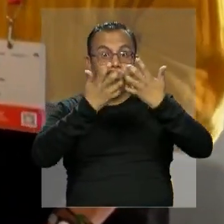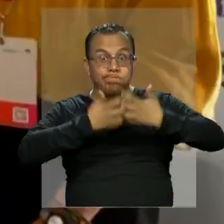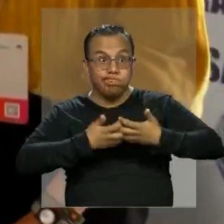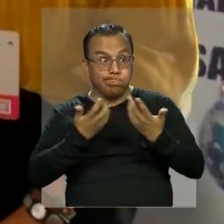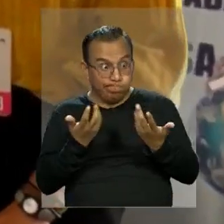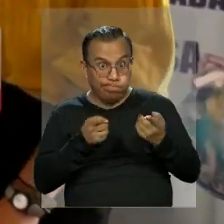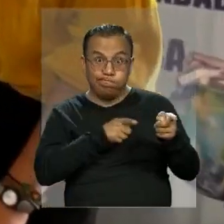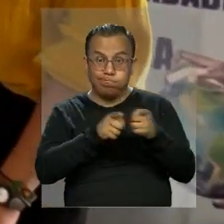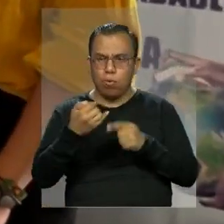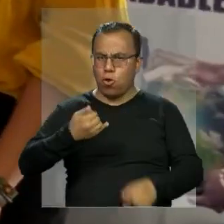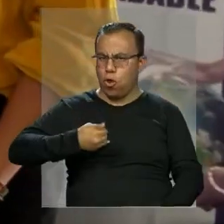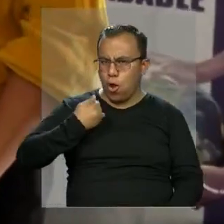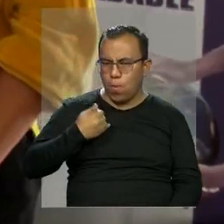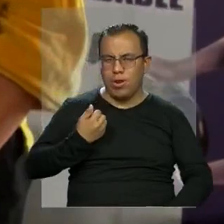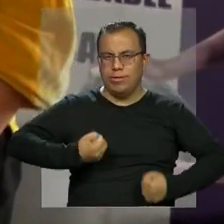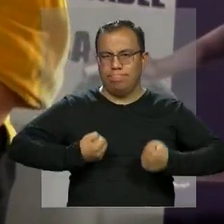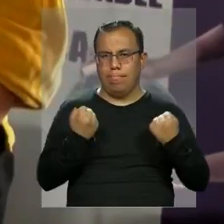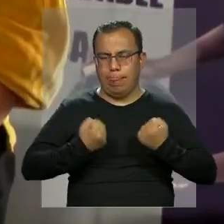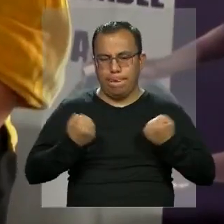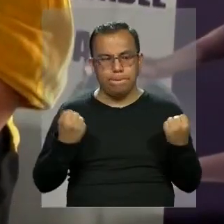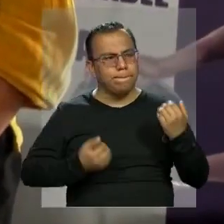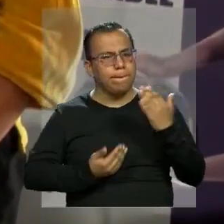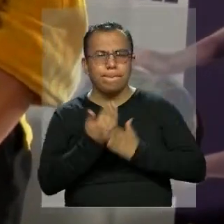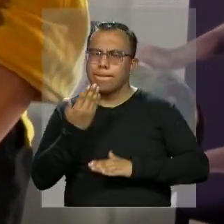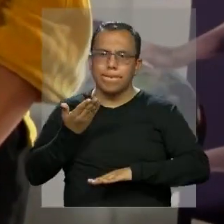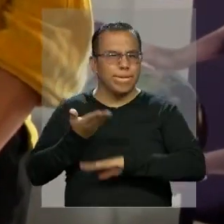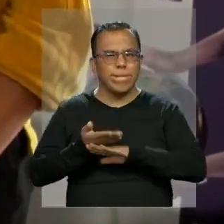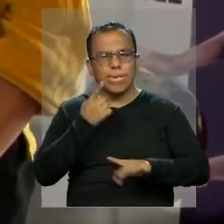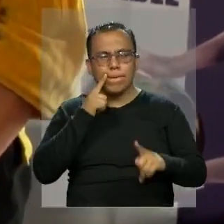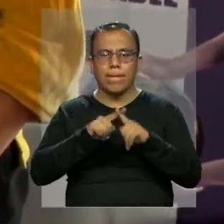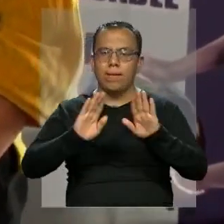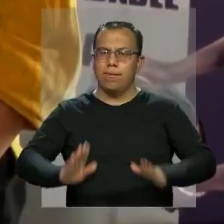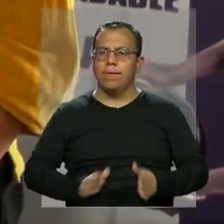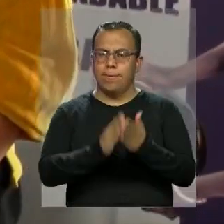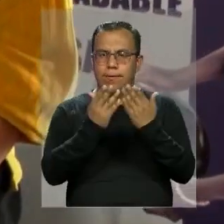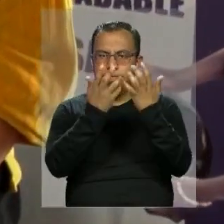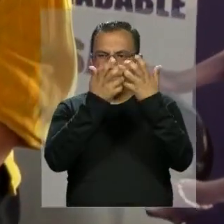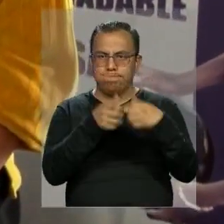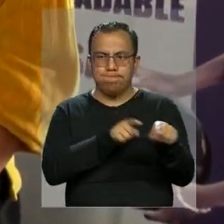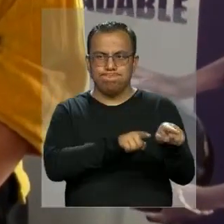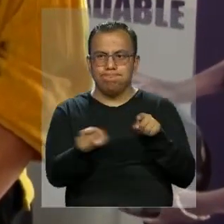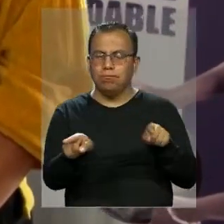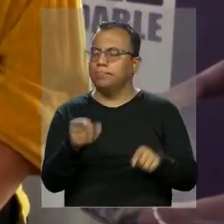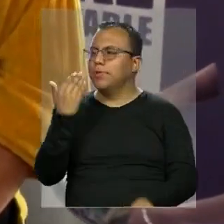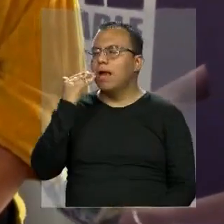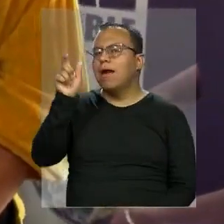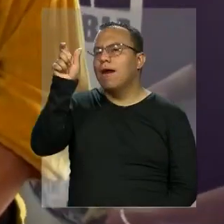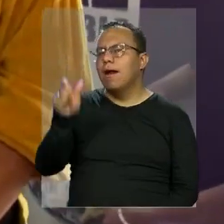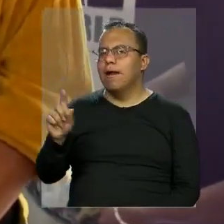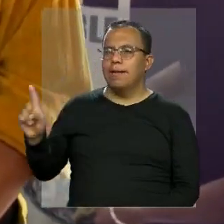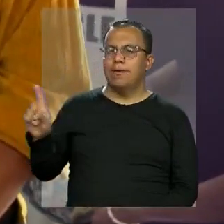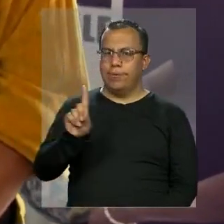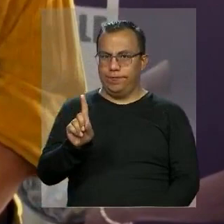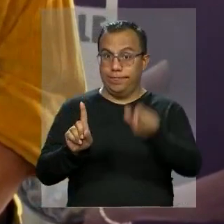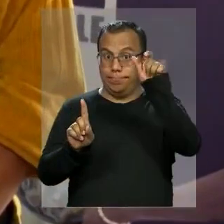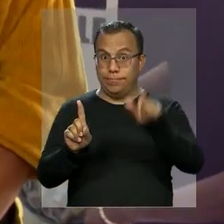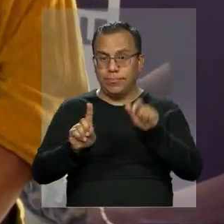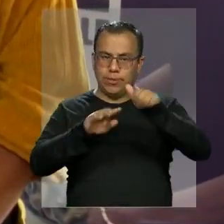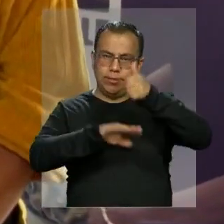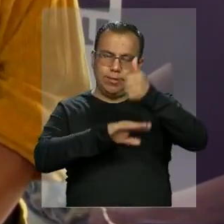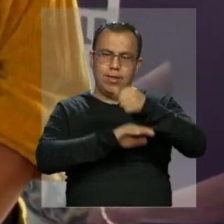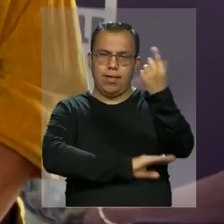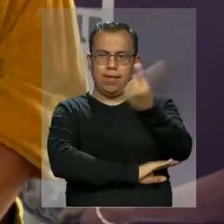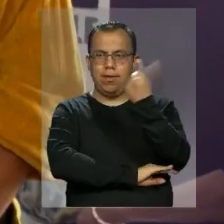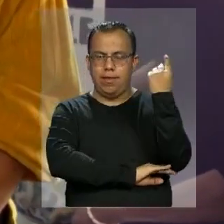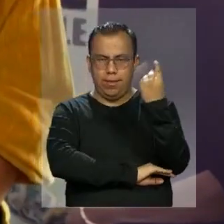emprendimientos de jóvenes bogotanos que le están apostando a una nueva industria. Daniela Carvajal, gerente